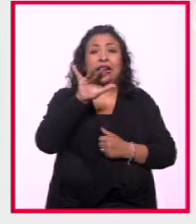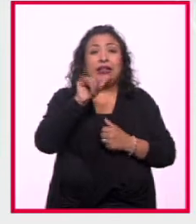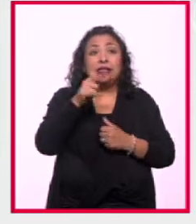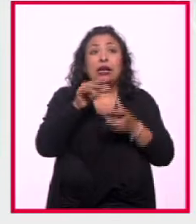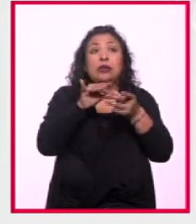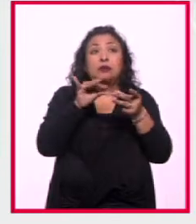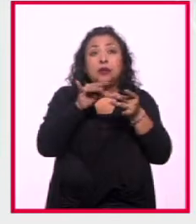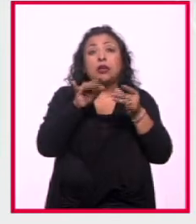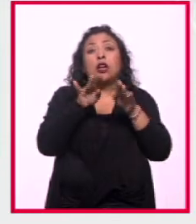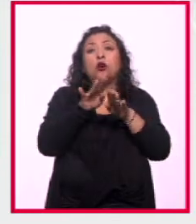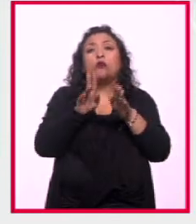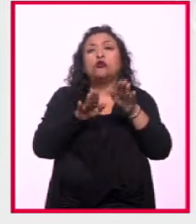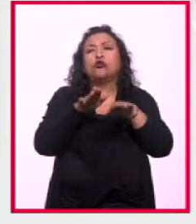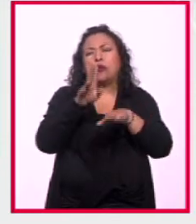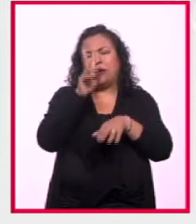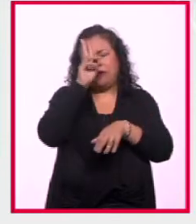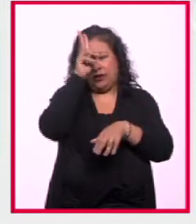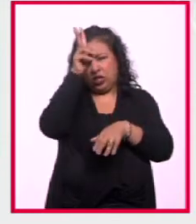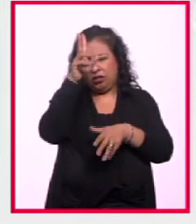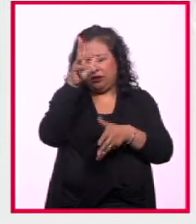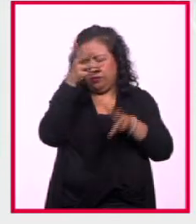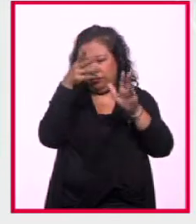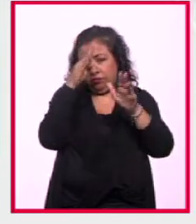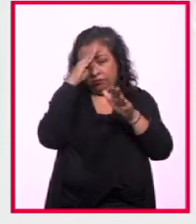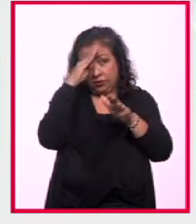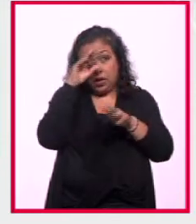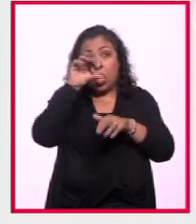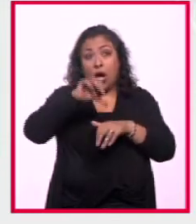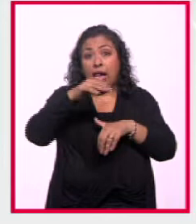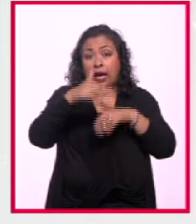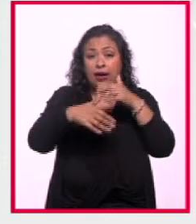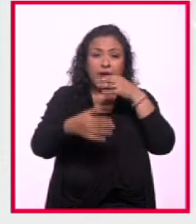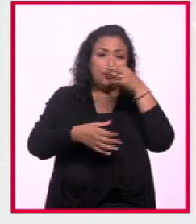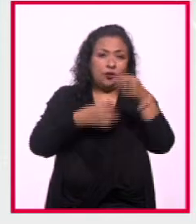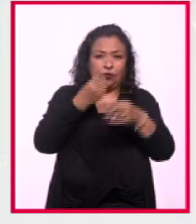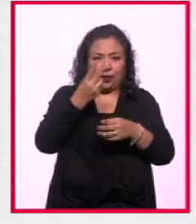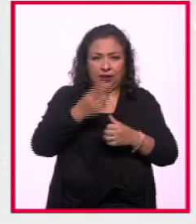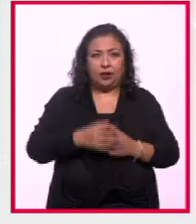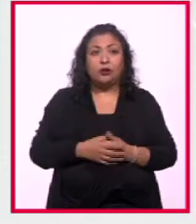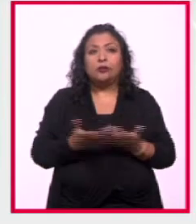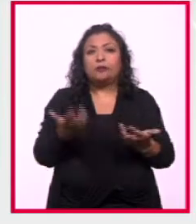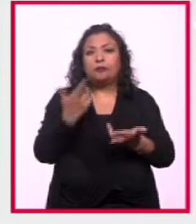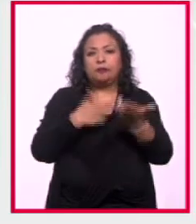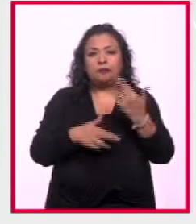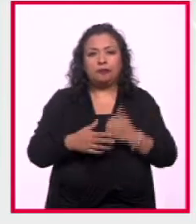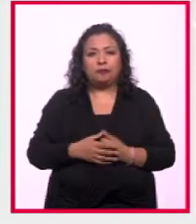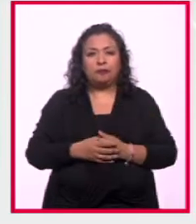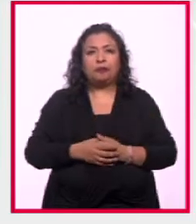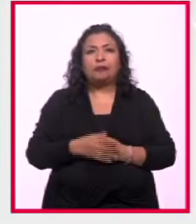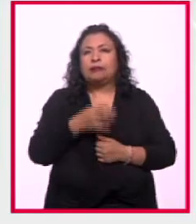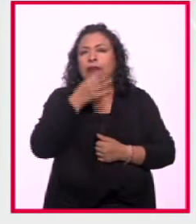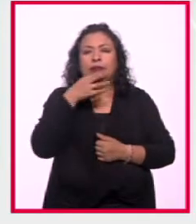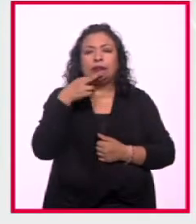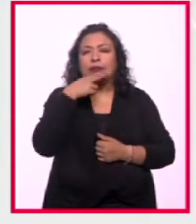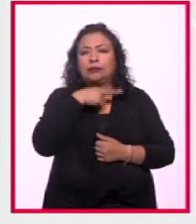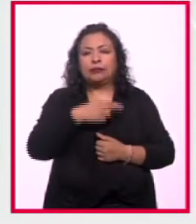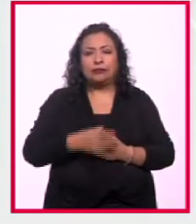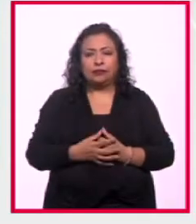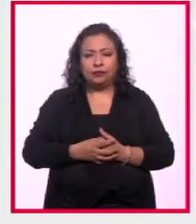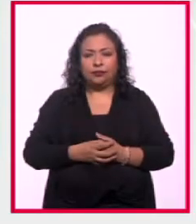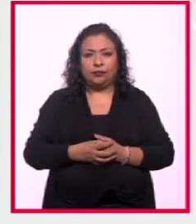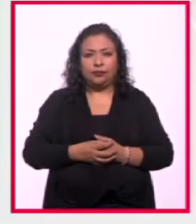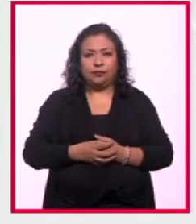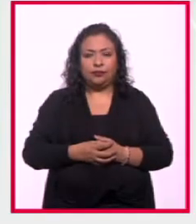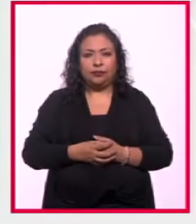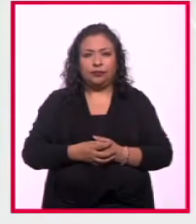sobre la violencia en méxico no se lo pierdan terminando este espacio ya volvemos en un instante regresamos